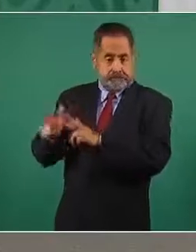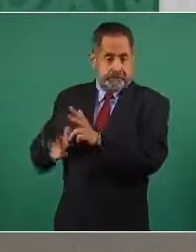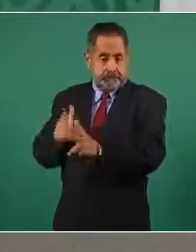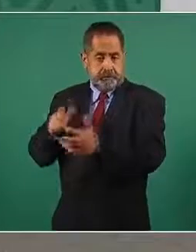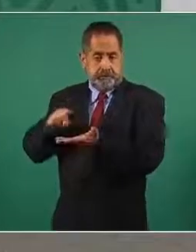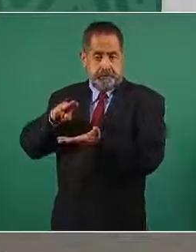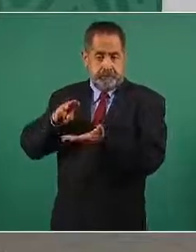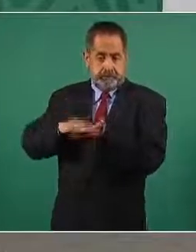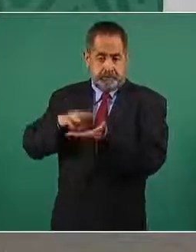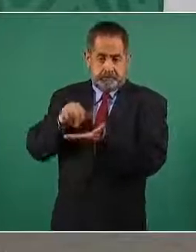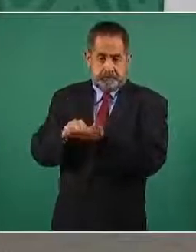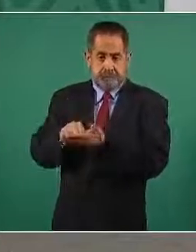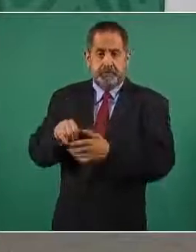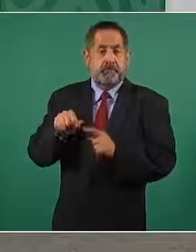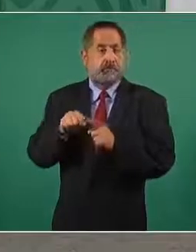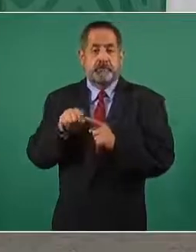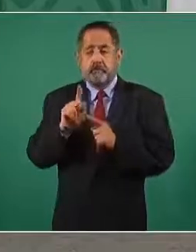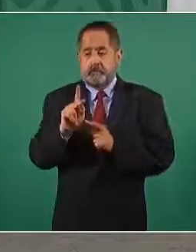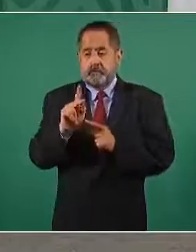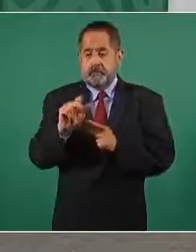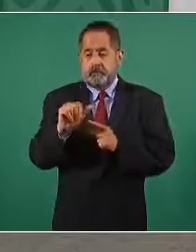es Palenque,